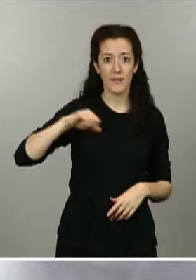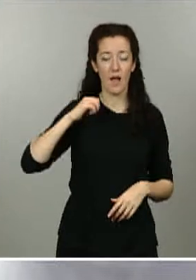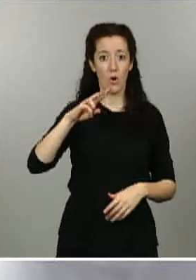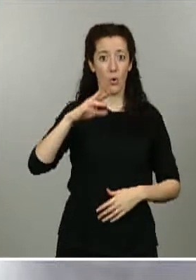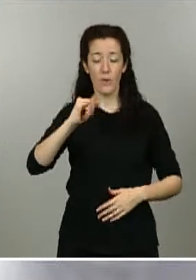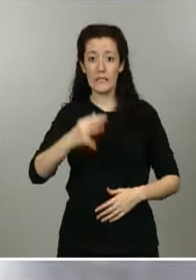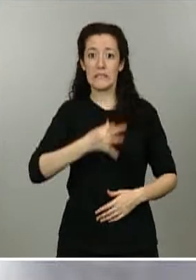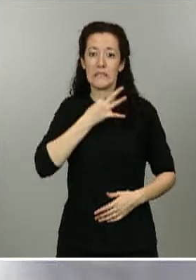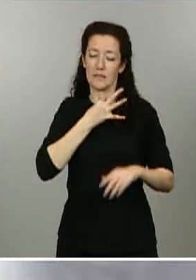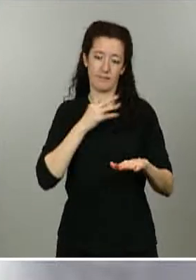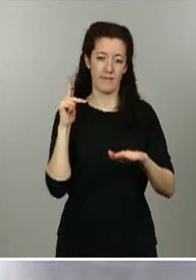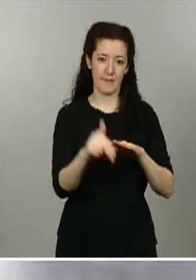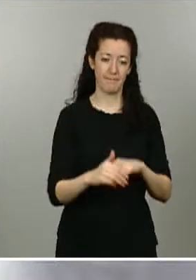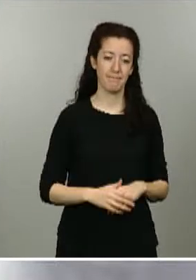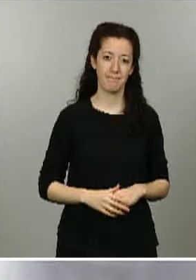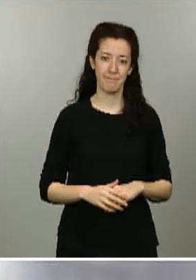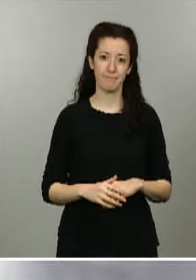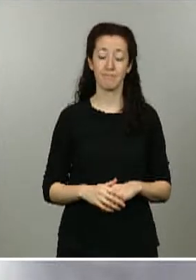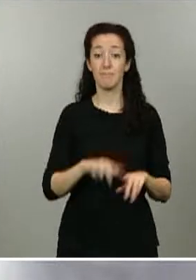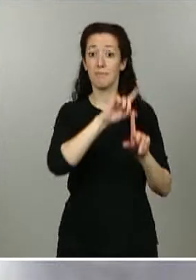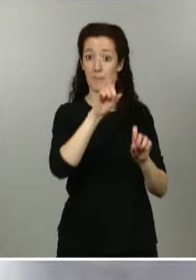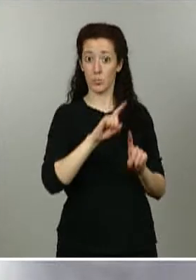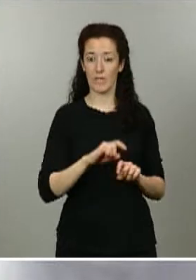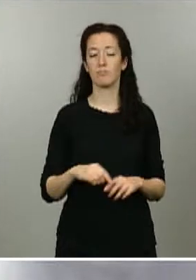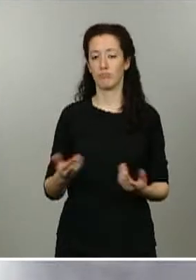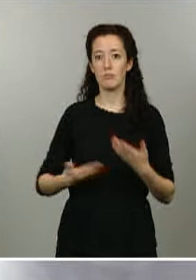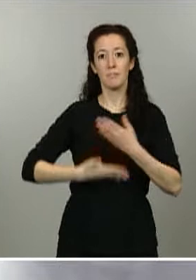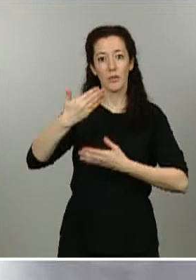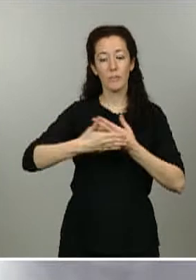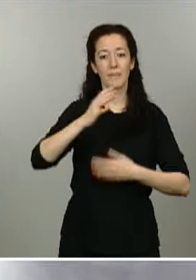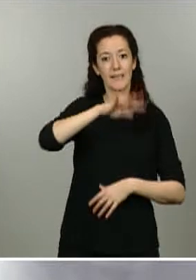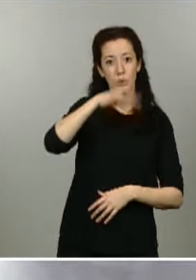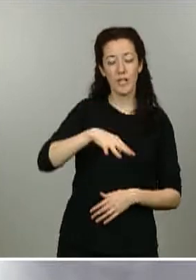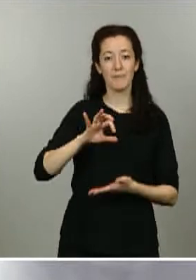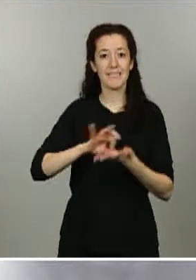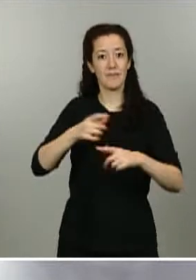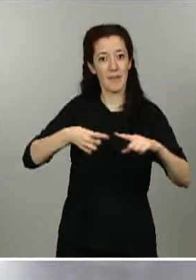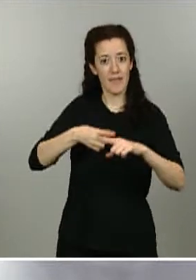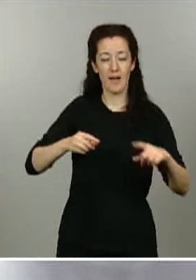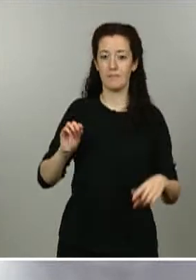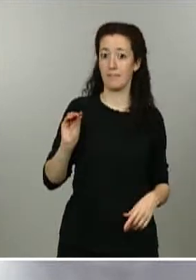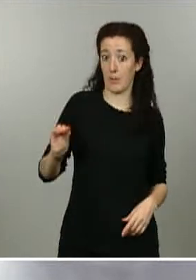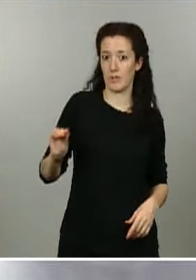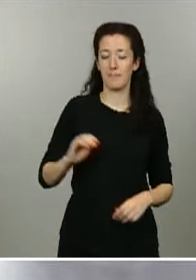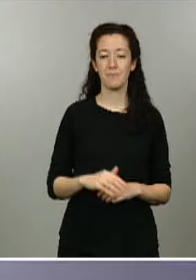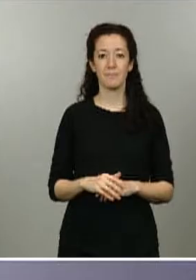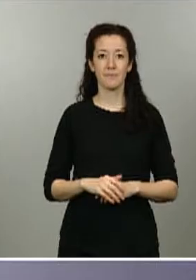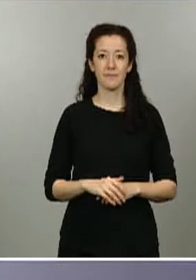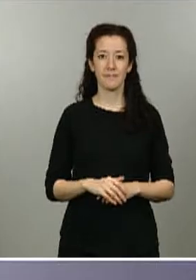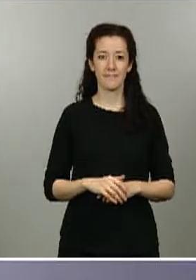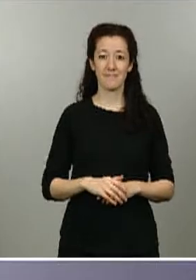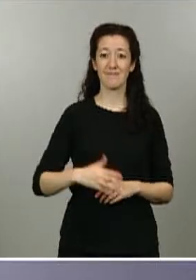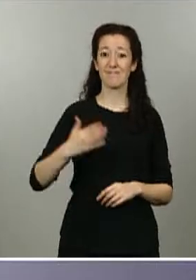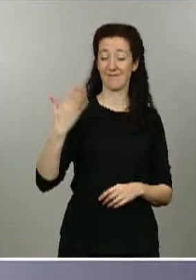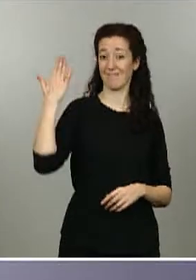Sí, por ejemplo, el periódico de Cataluña y Servimedia coinciden en plantearle el tema del tiempo transcurrido desde que salieron los niños a la calle.